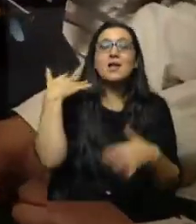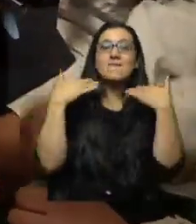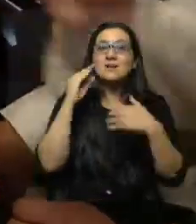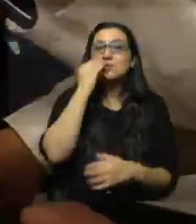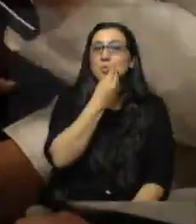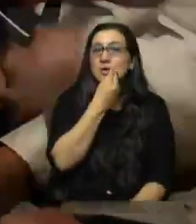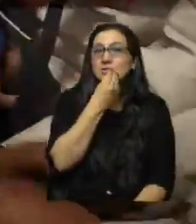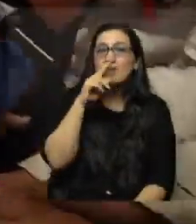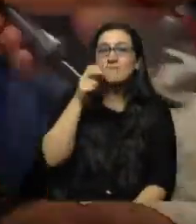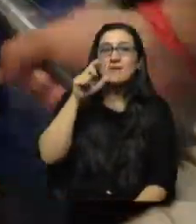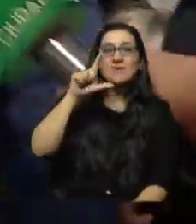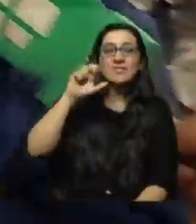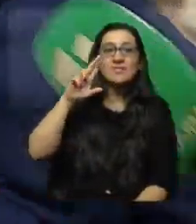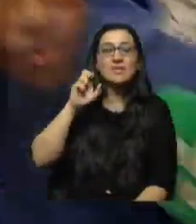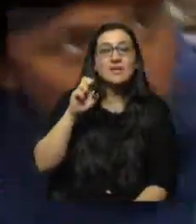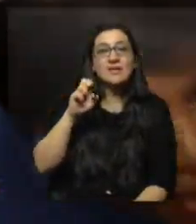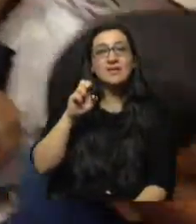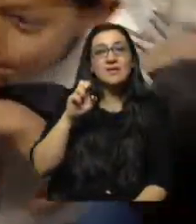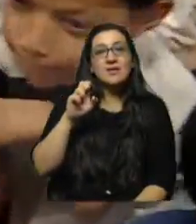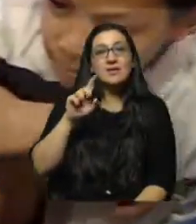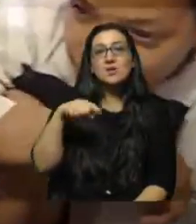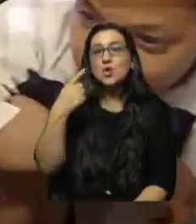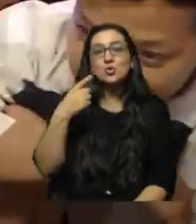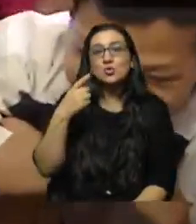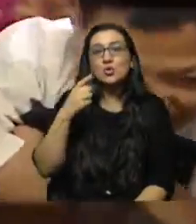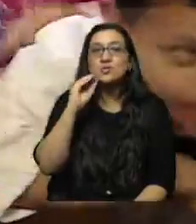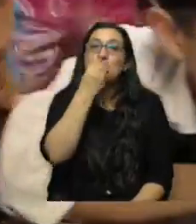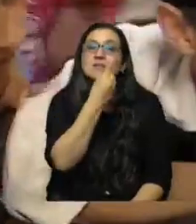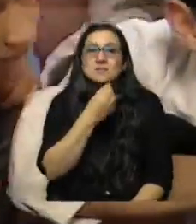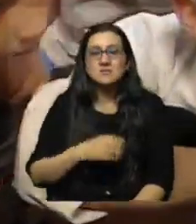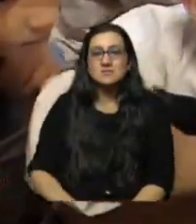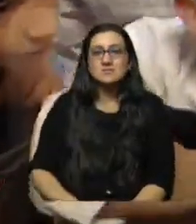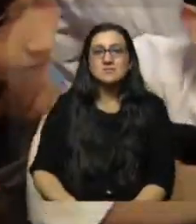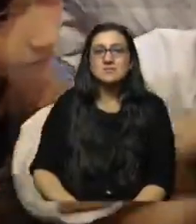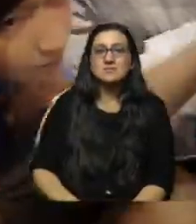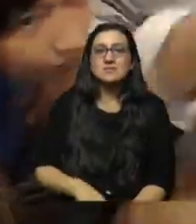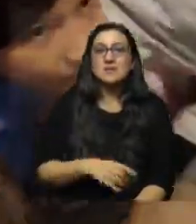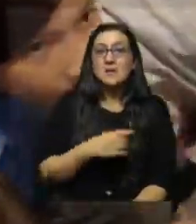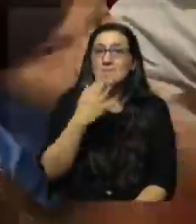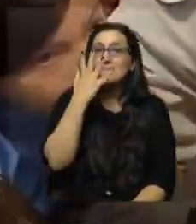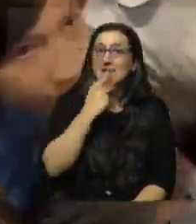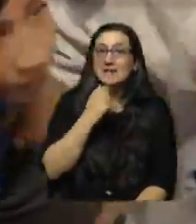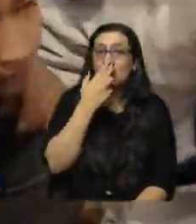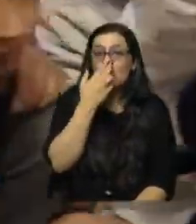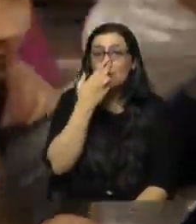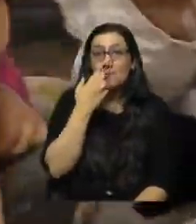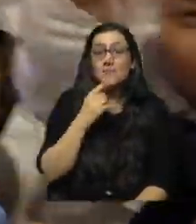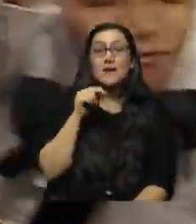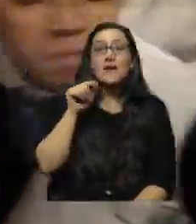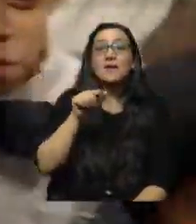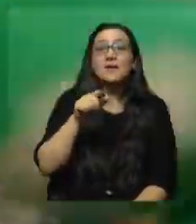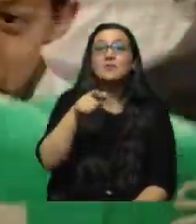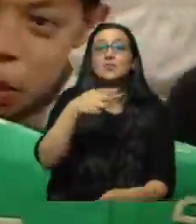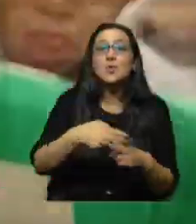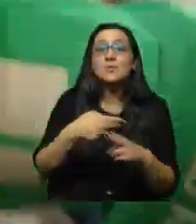Suárez, Valverde y... otro gol de Suárez. Bien, le di uno a cada uno, me encantó. Bien, le di uno a cada uno. Acá, ¿cómo es su